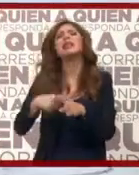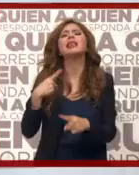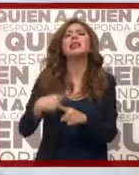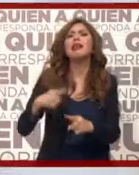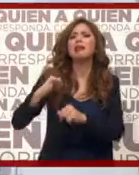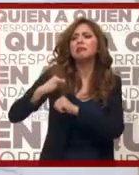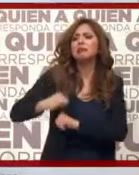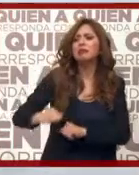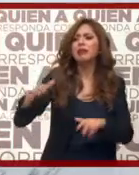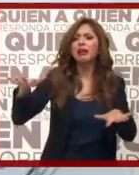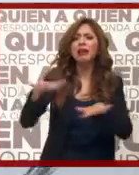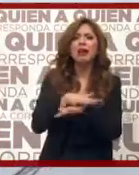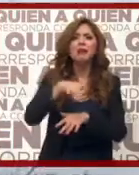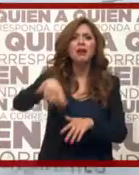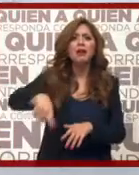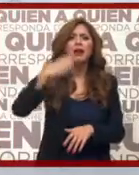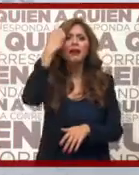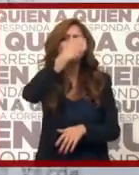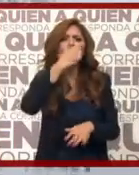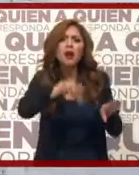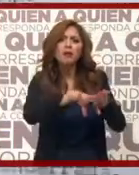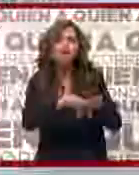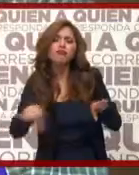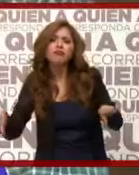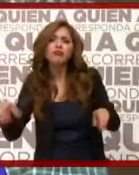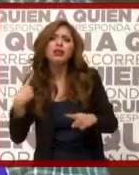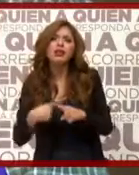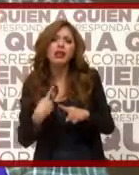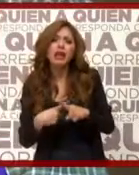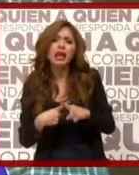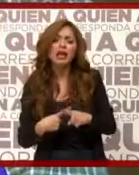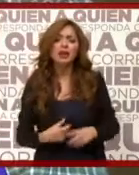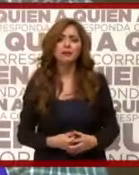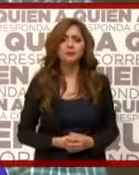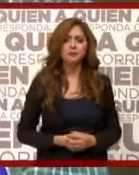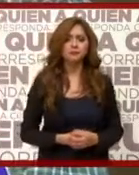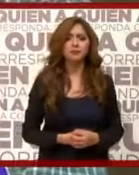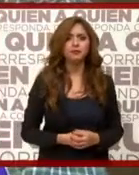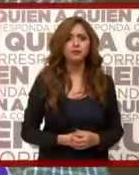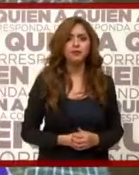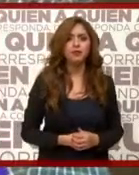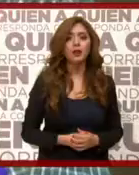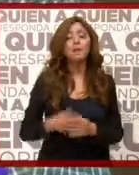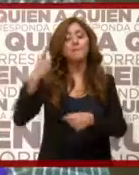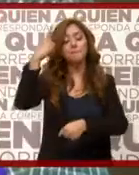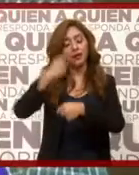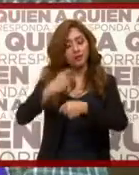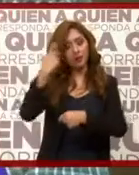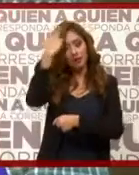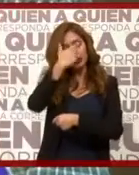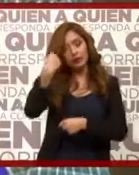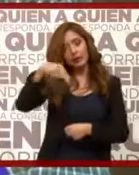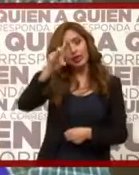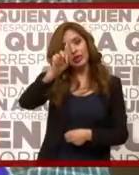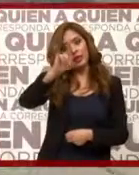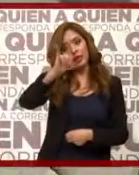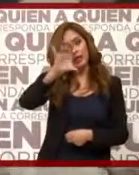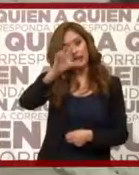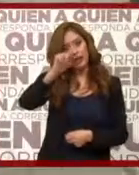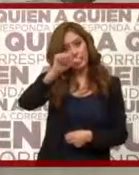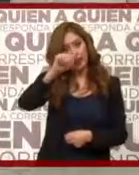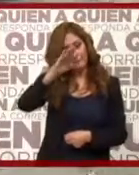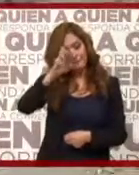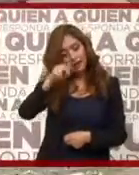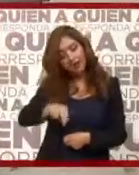las condiciones del piso? Se realizan unos dictámenes junto con el IFEC en la búsqueda